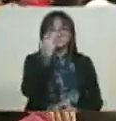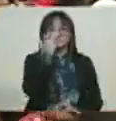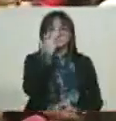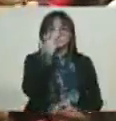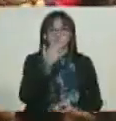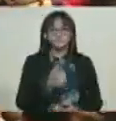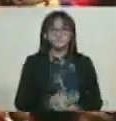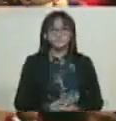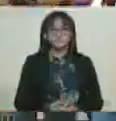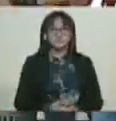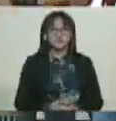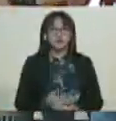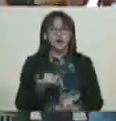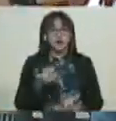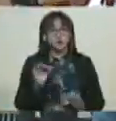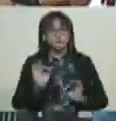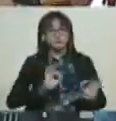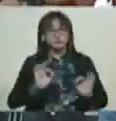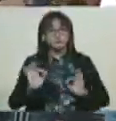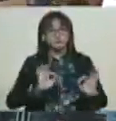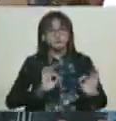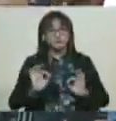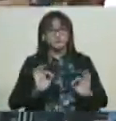por eso vamos a prepararlo